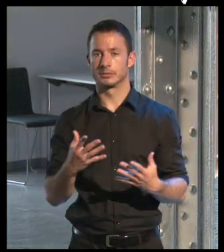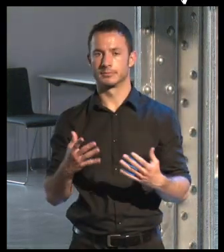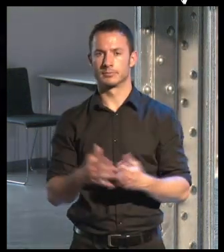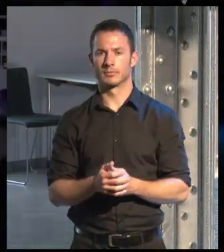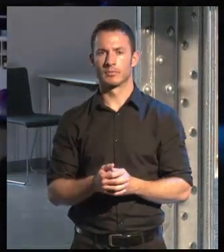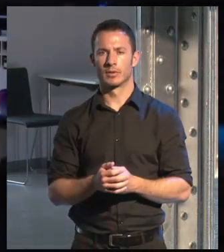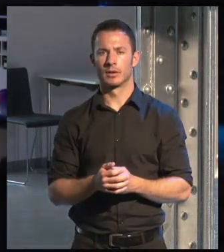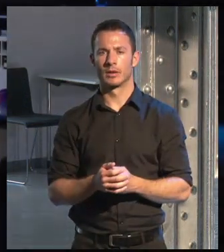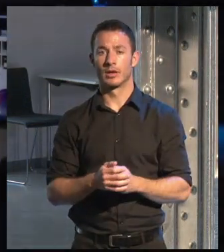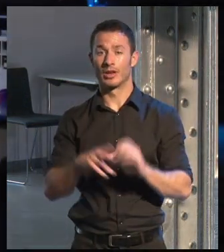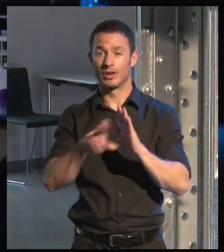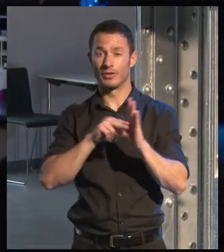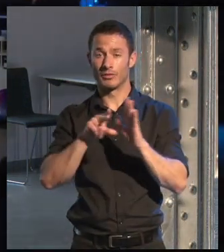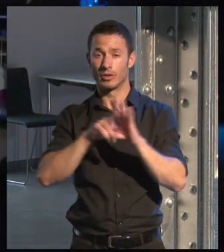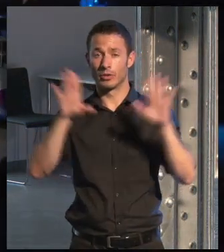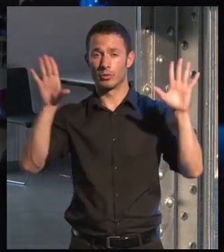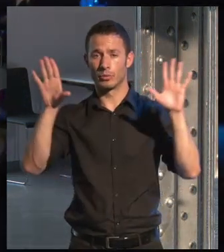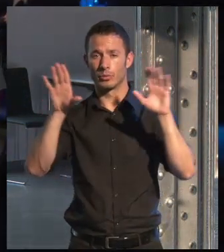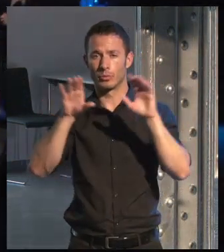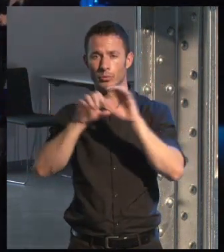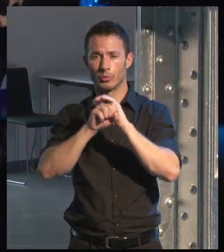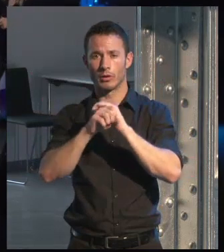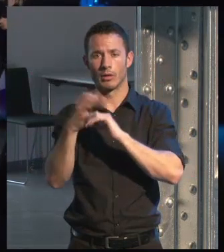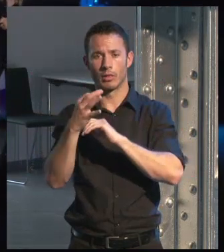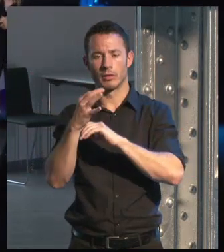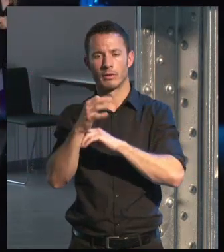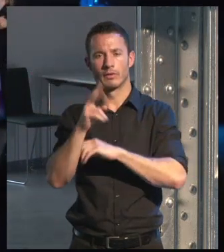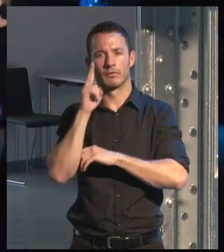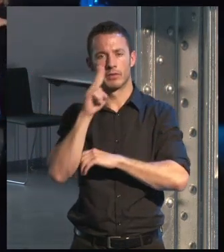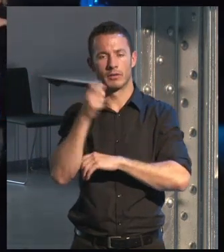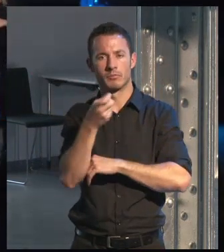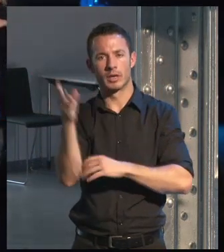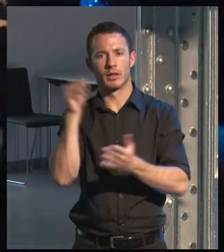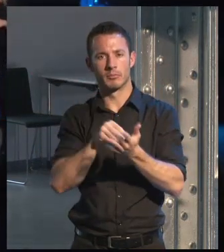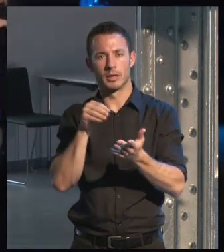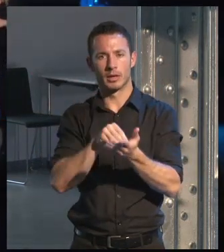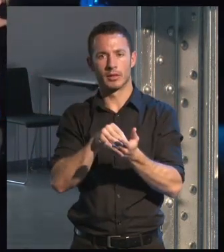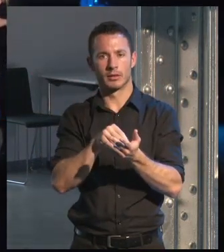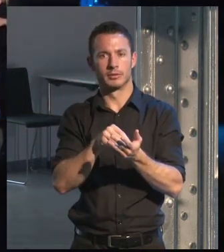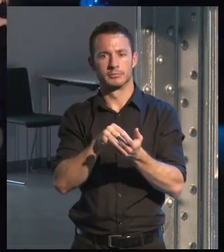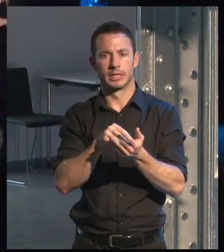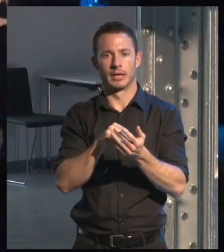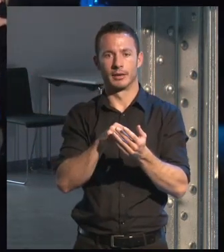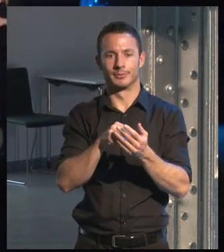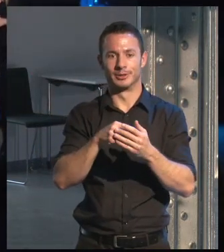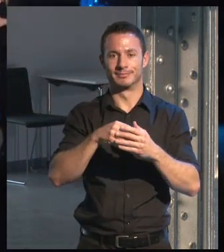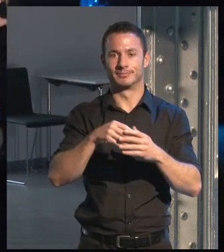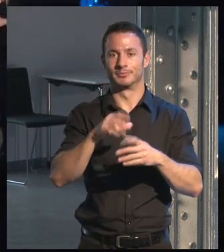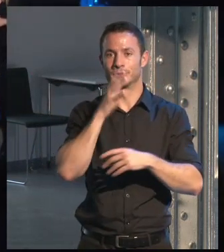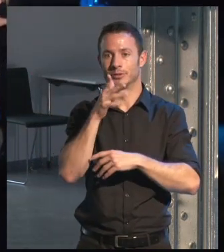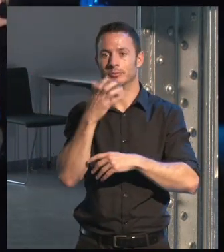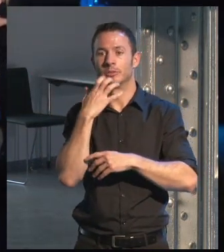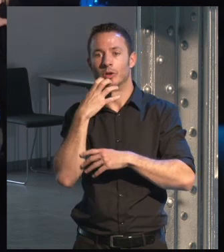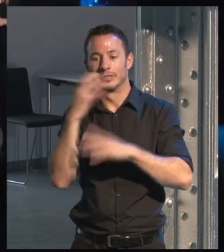Bueno, el fundido final del vídeo, o sea, hay que verlo varias veces para ver todas las acciones que hay, es que pactan por detrás de la chica taparla con